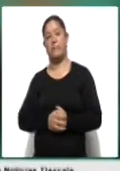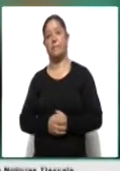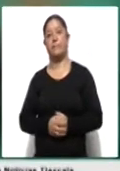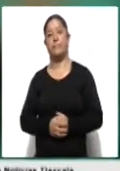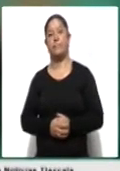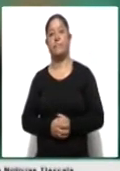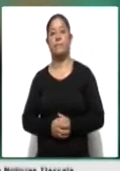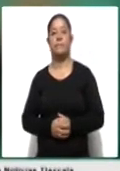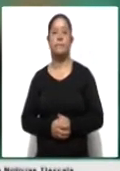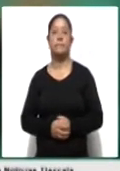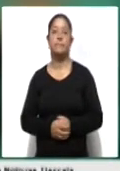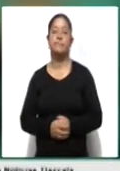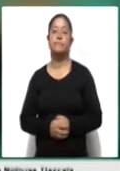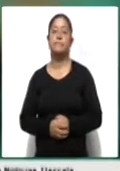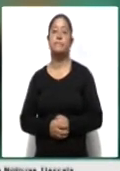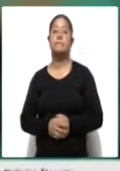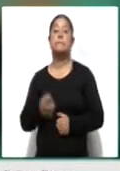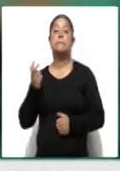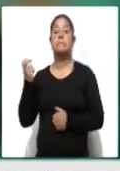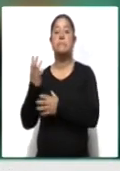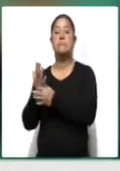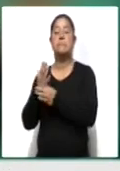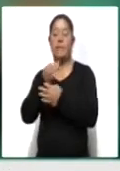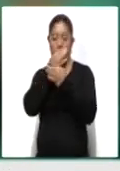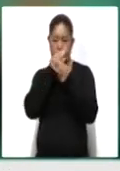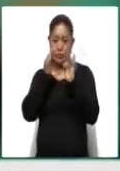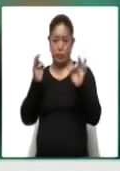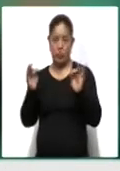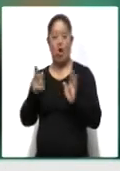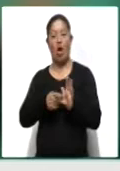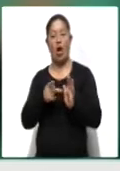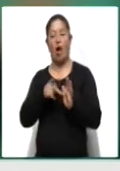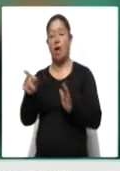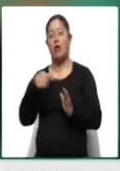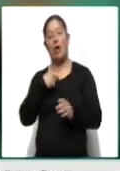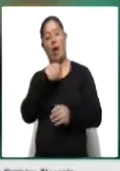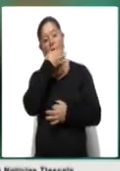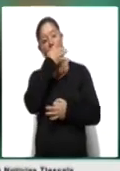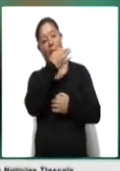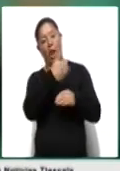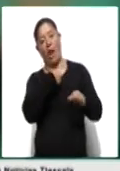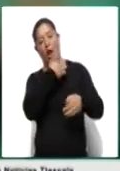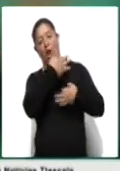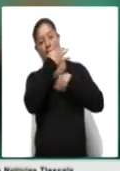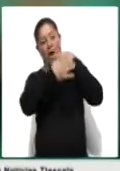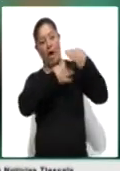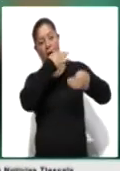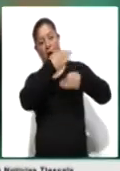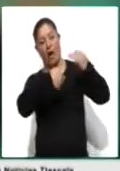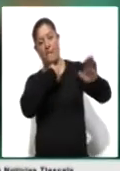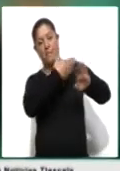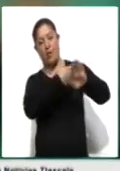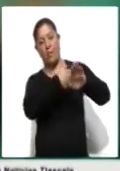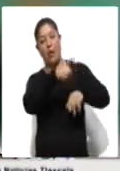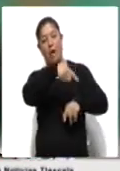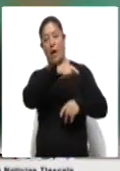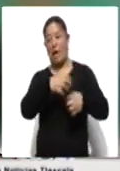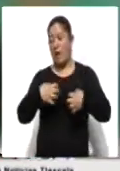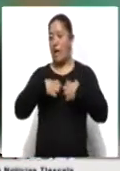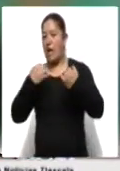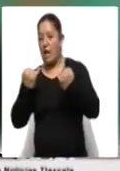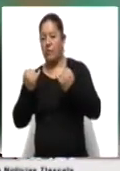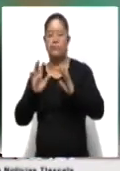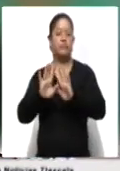El presidente Andrés Manuel López Obrador reiteró su llamado a no caer en provocaciones y no recurrir a la violencia después de que pobladores de